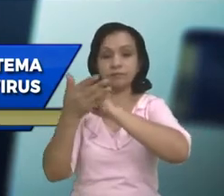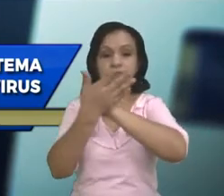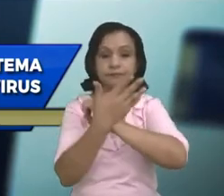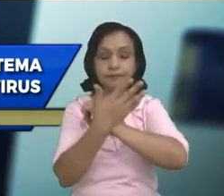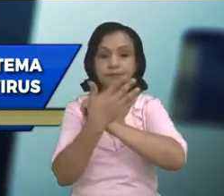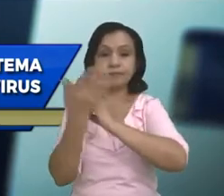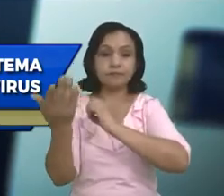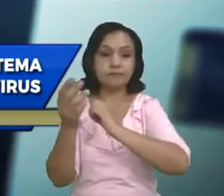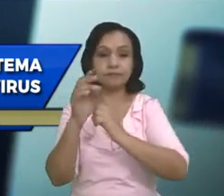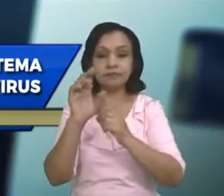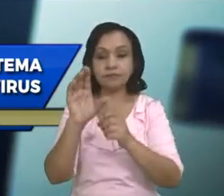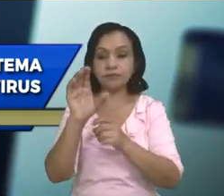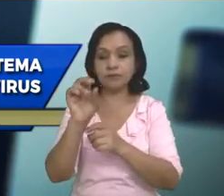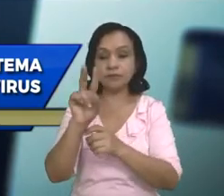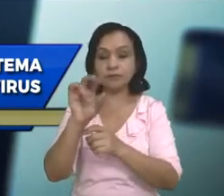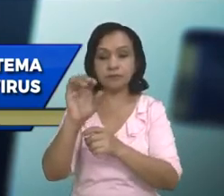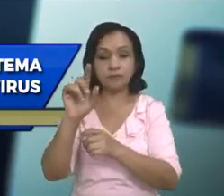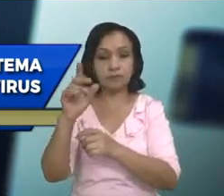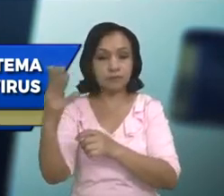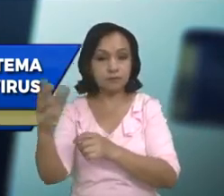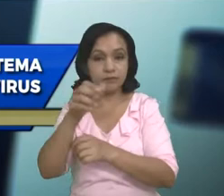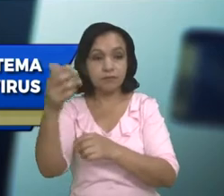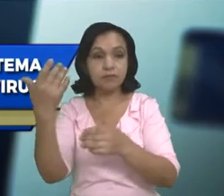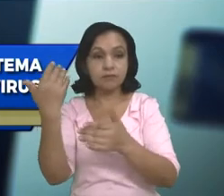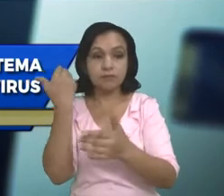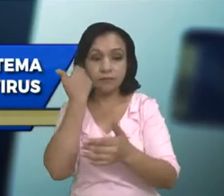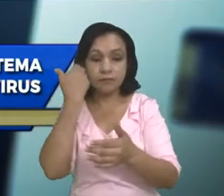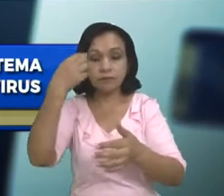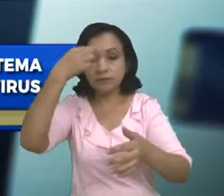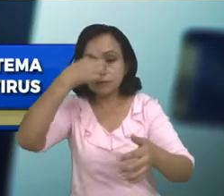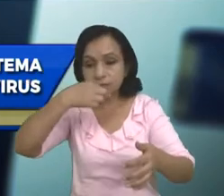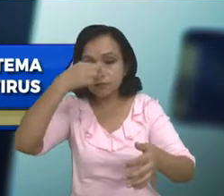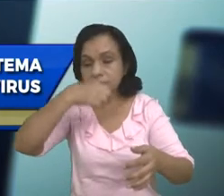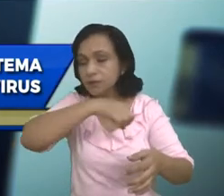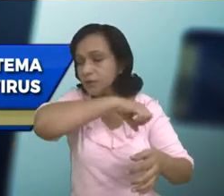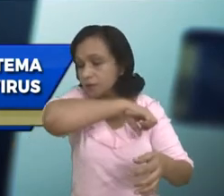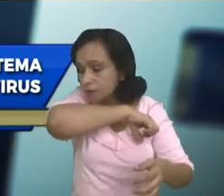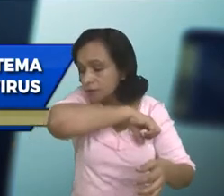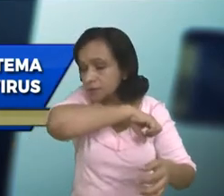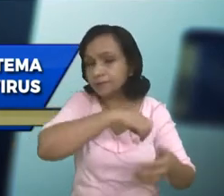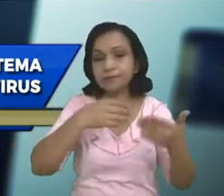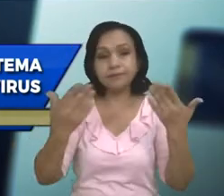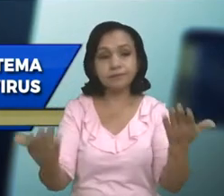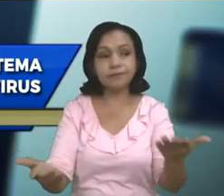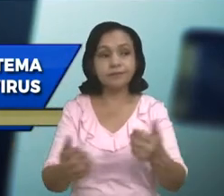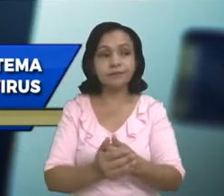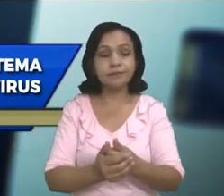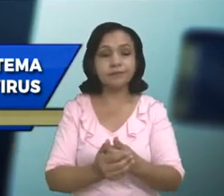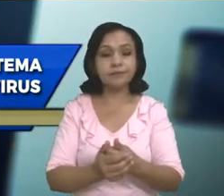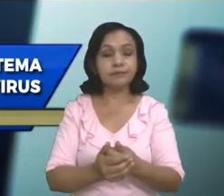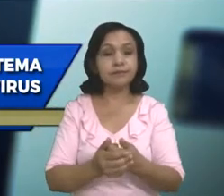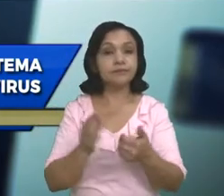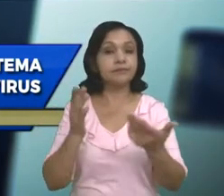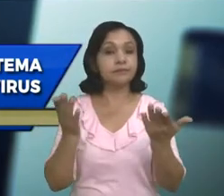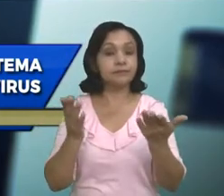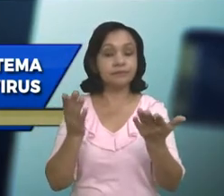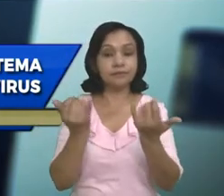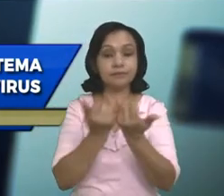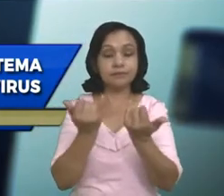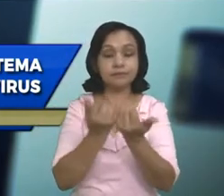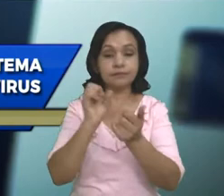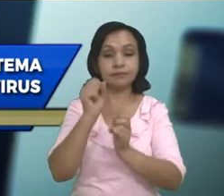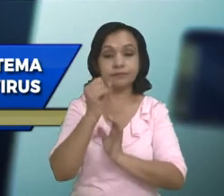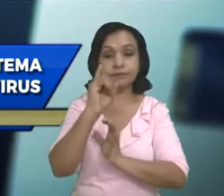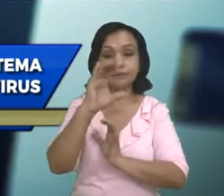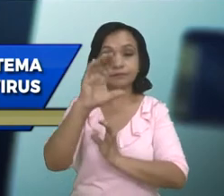porque las acciones que hagamos va en función de todas las enfermedades respiratorias que haya al nivel del cic